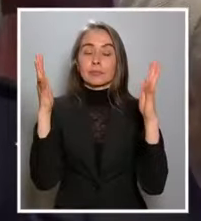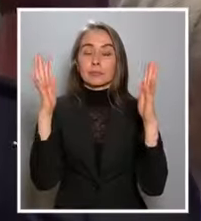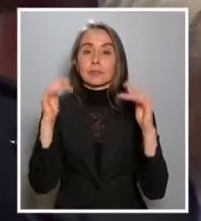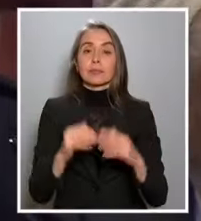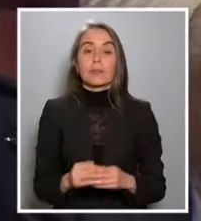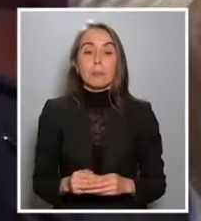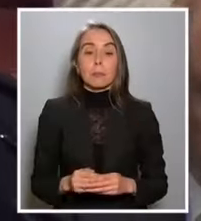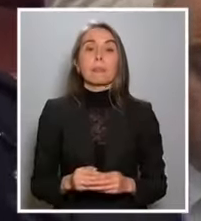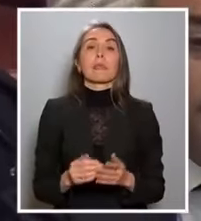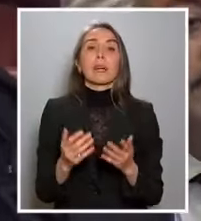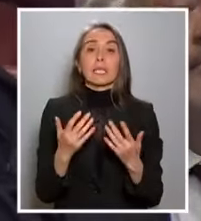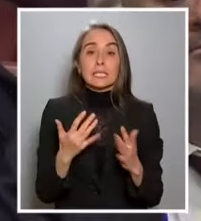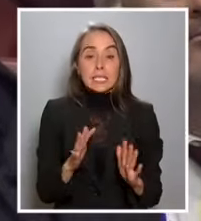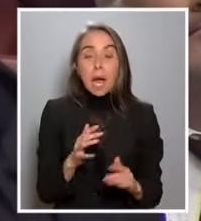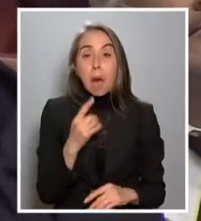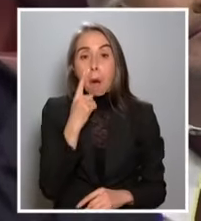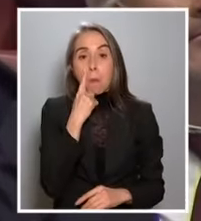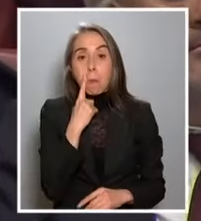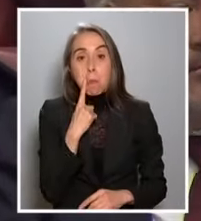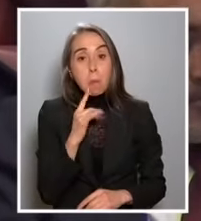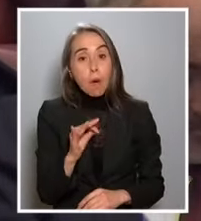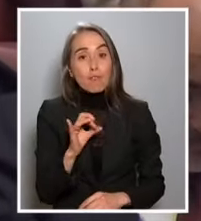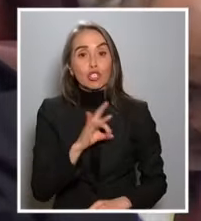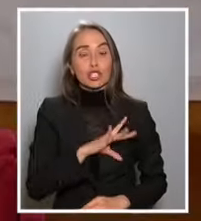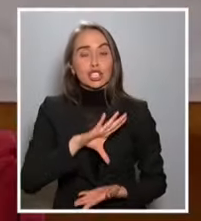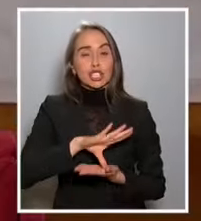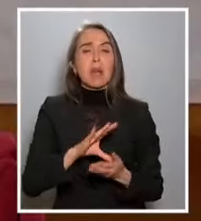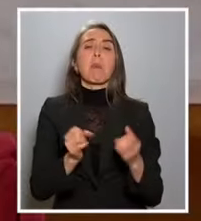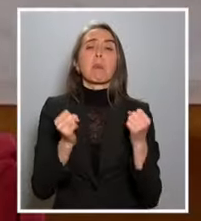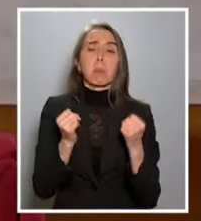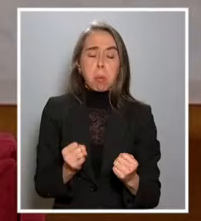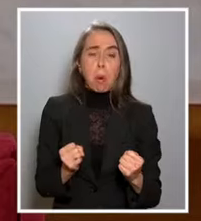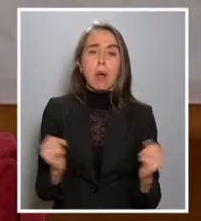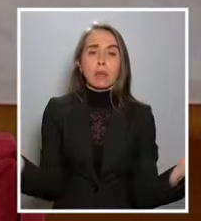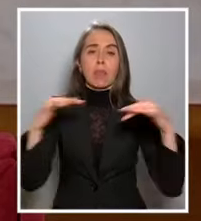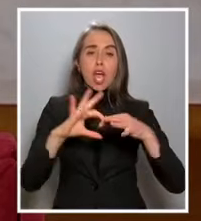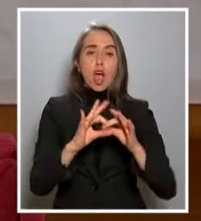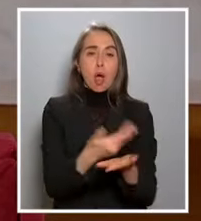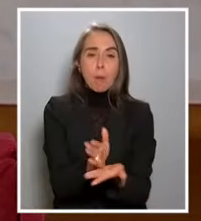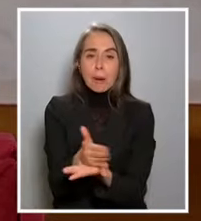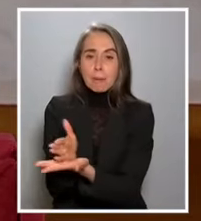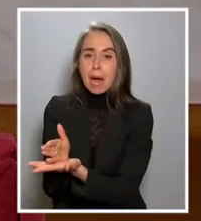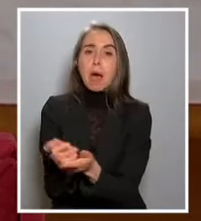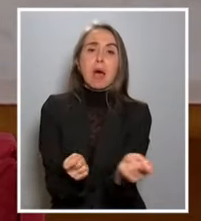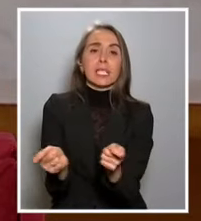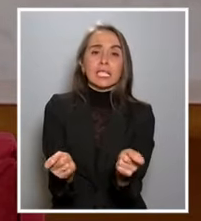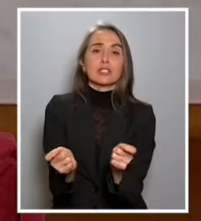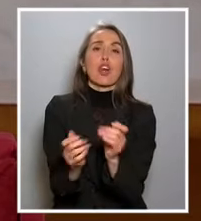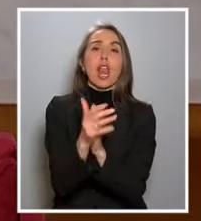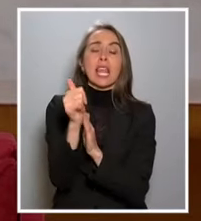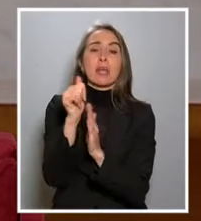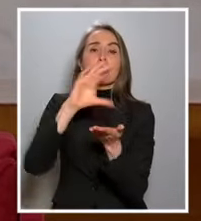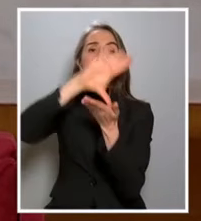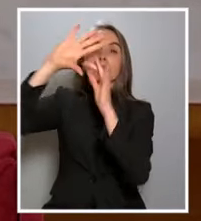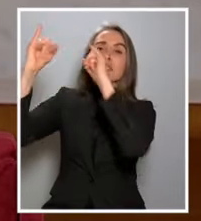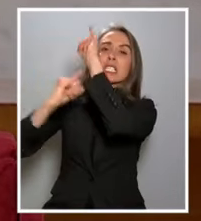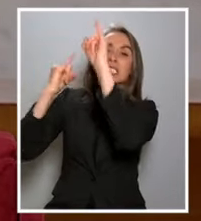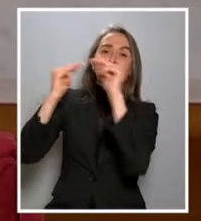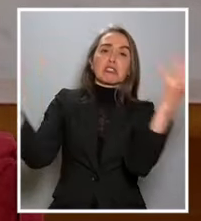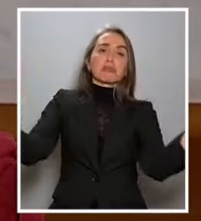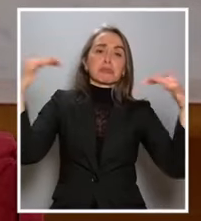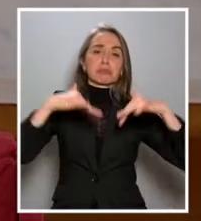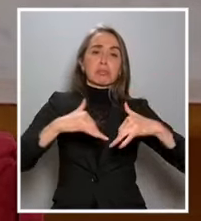Hemos probado de esta manera que nuestro país tiene las condiciones de organización y la capacidad de gestión y liderazgo internacional para